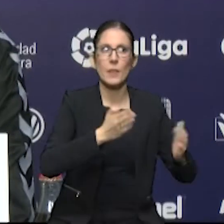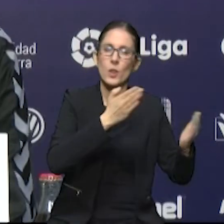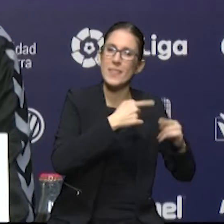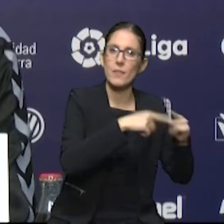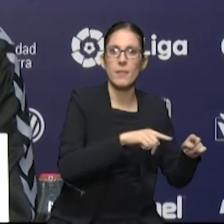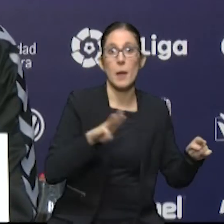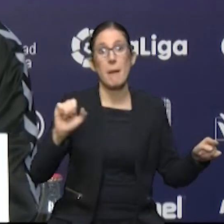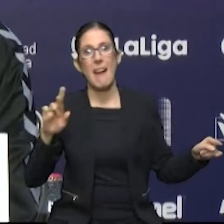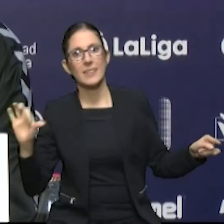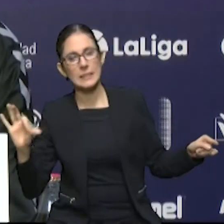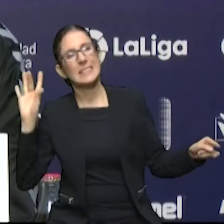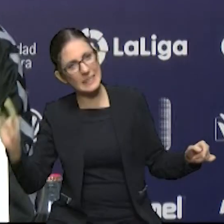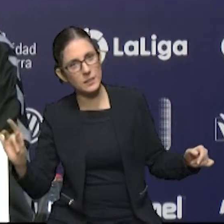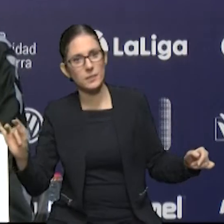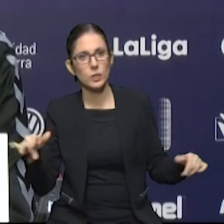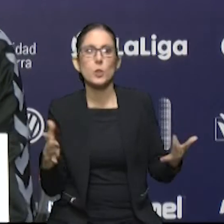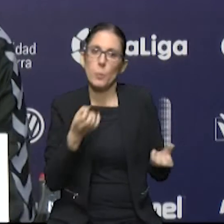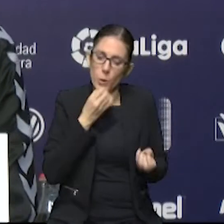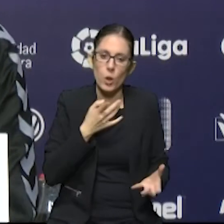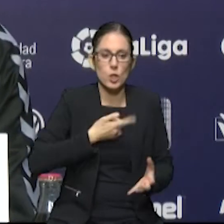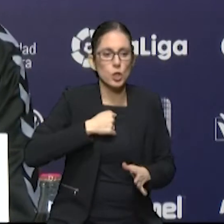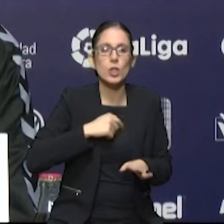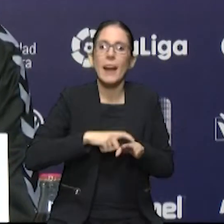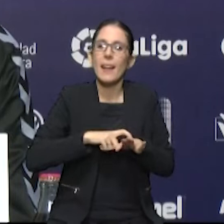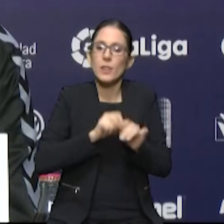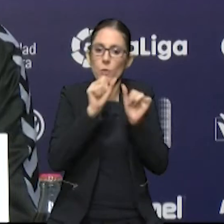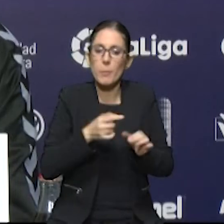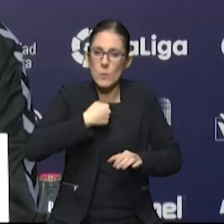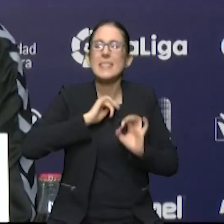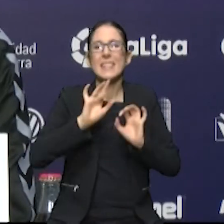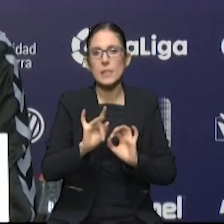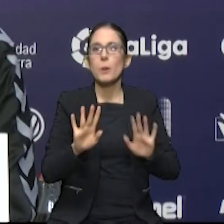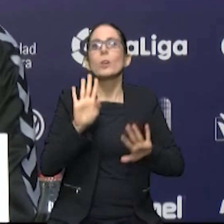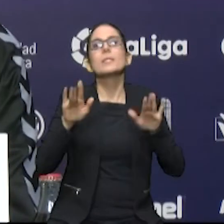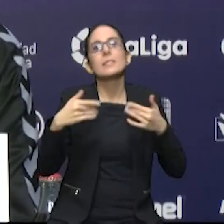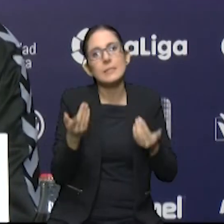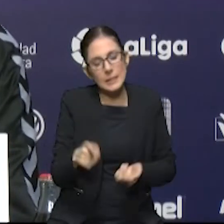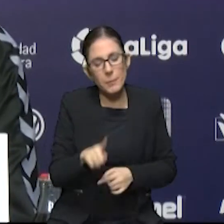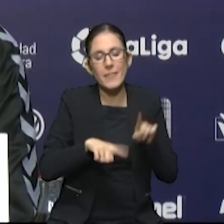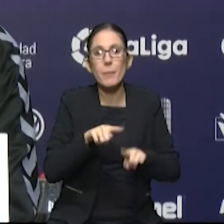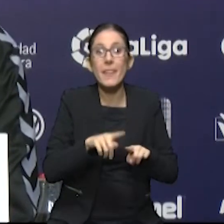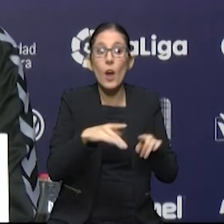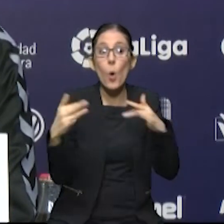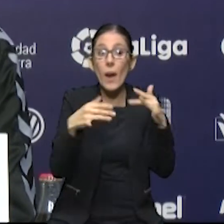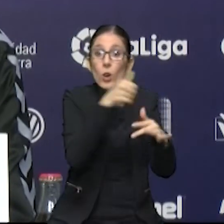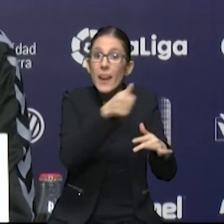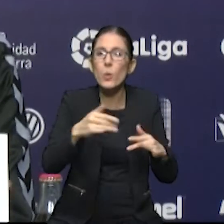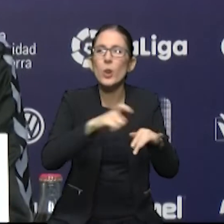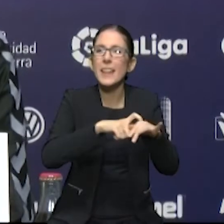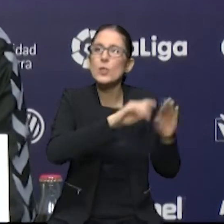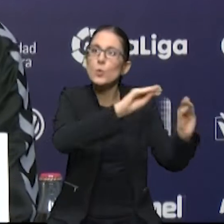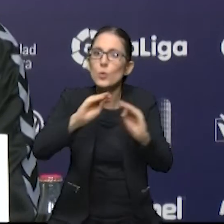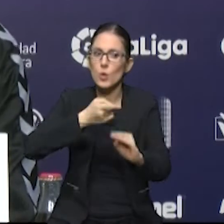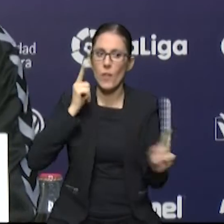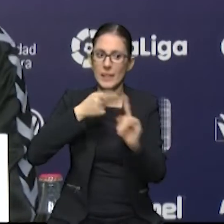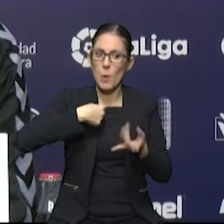allá de nuestro estilo también tenemos que saber con qué jugadores contamos y las características de cada jugador para moldarnos a eso y